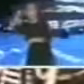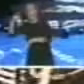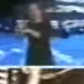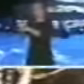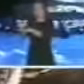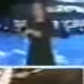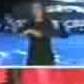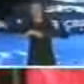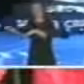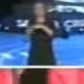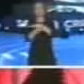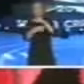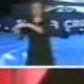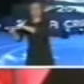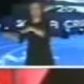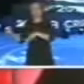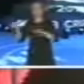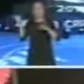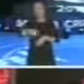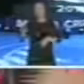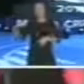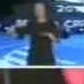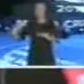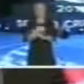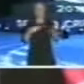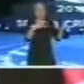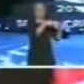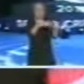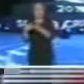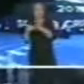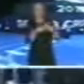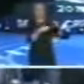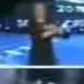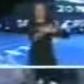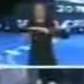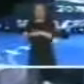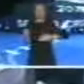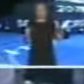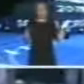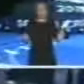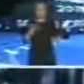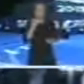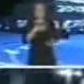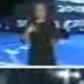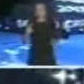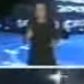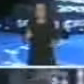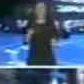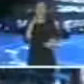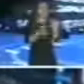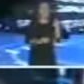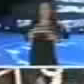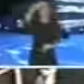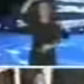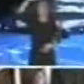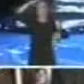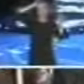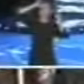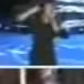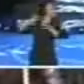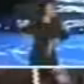como enchufados que son. Hoy sin quererlo abandonarán su sueño,